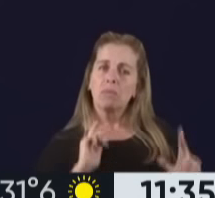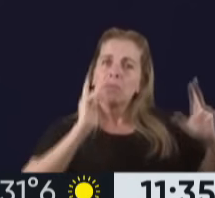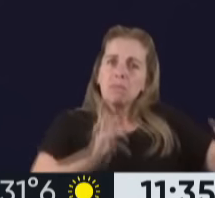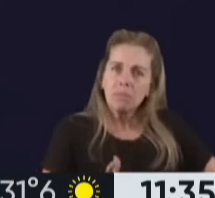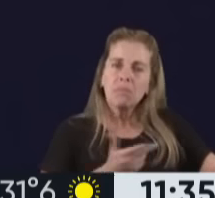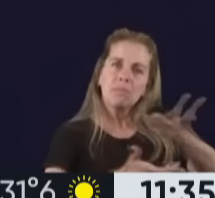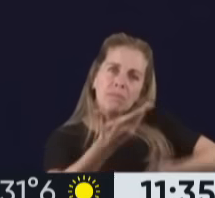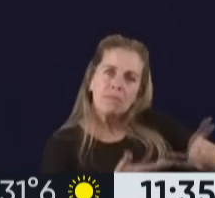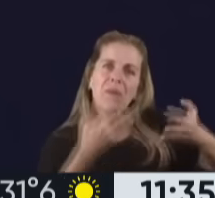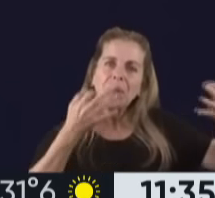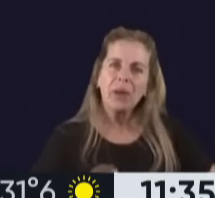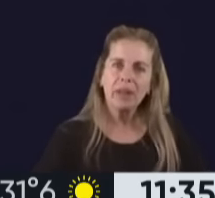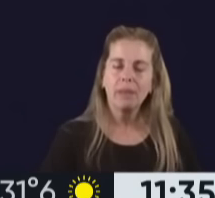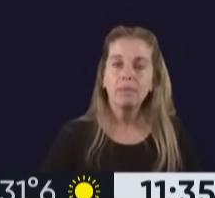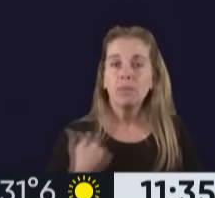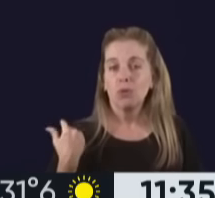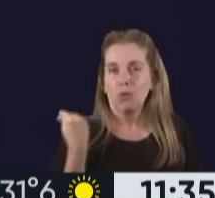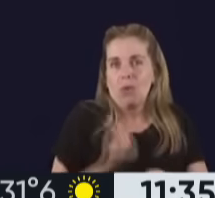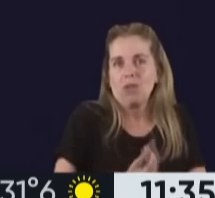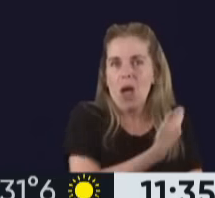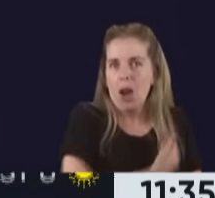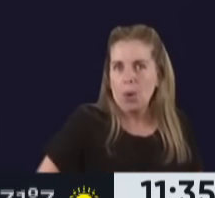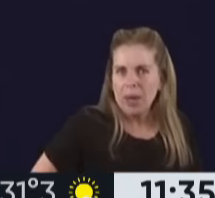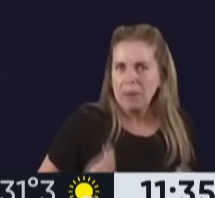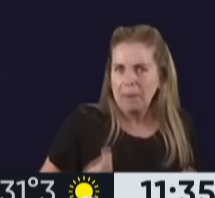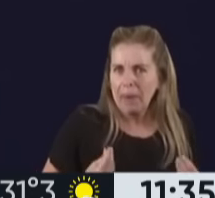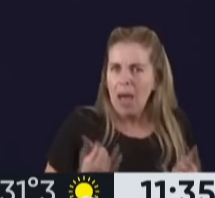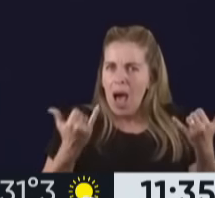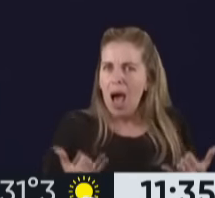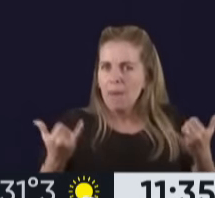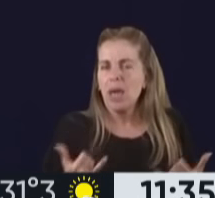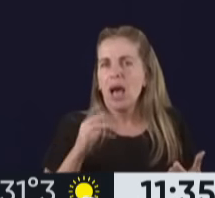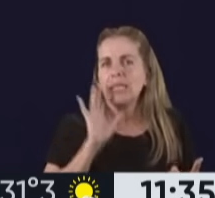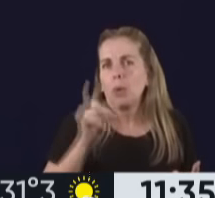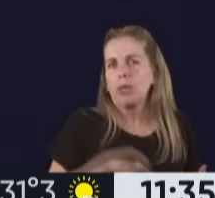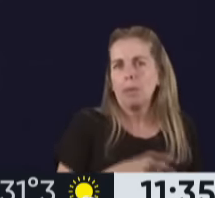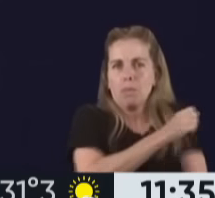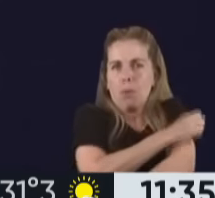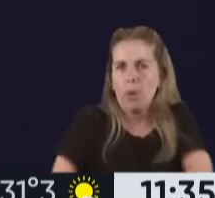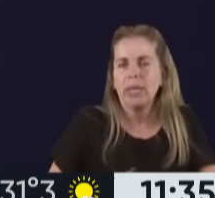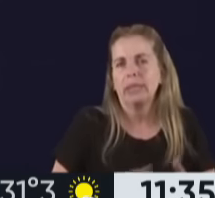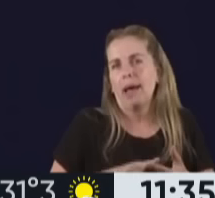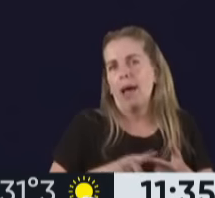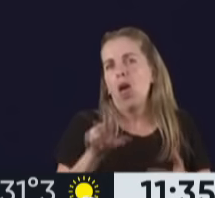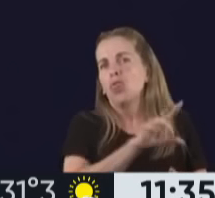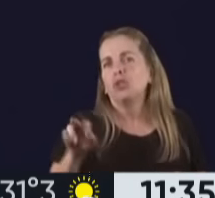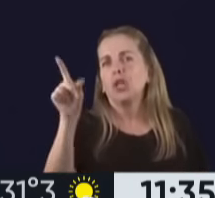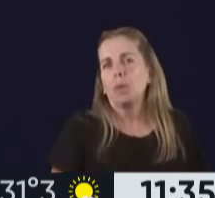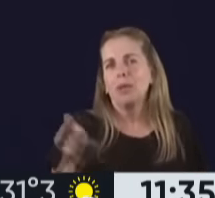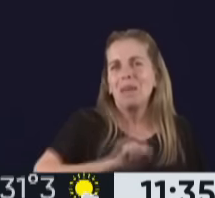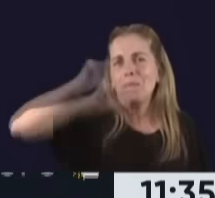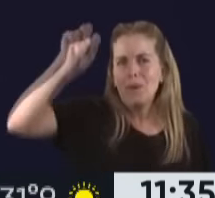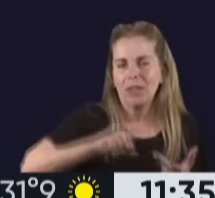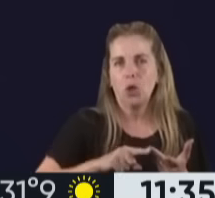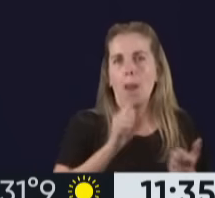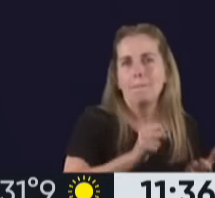Nos encontramos con un país donde había 50% de pobres, 211% de inflación y 20 tipos de